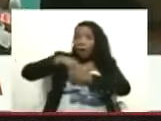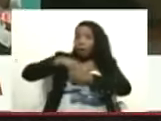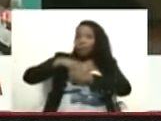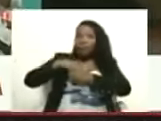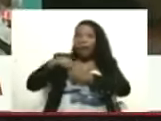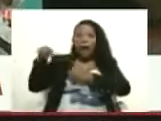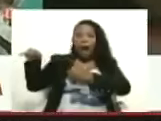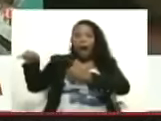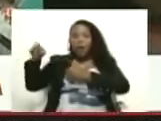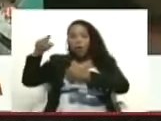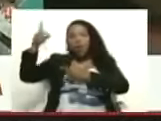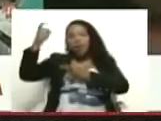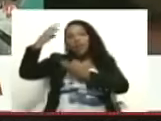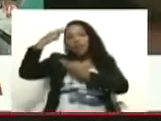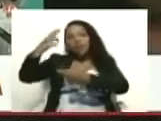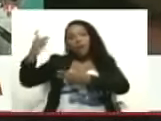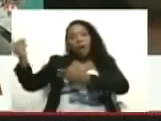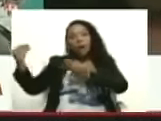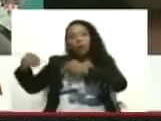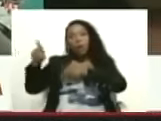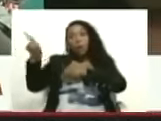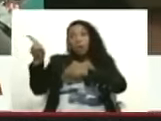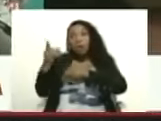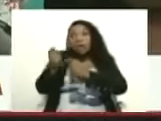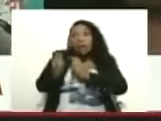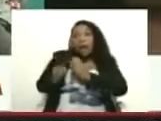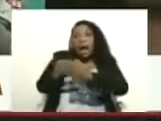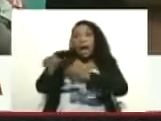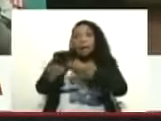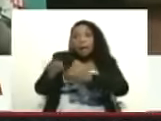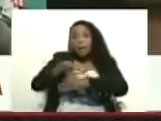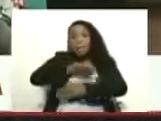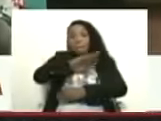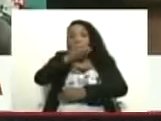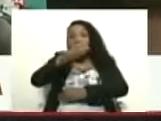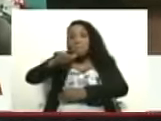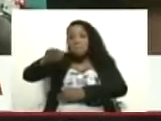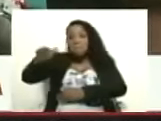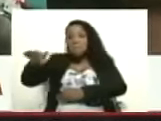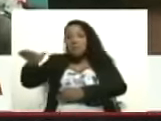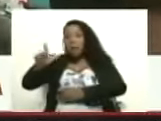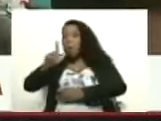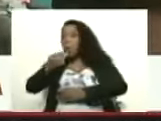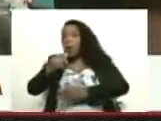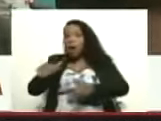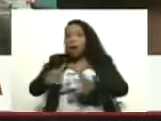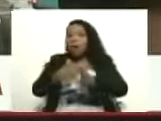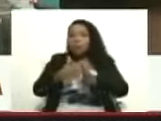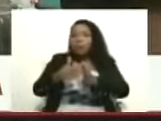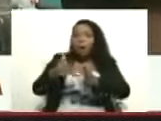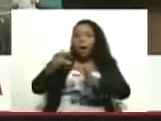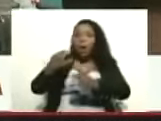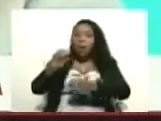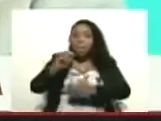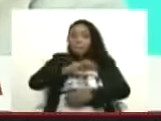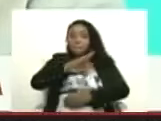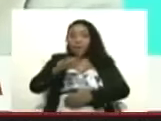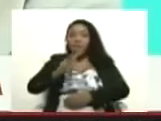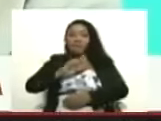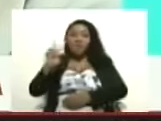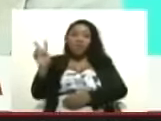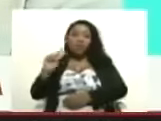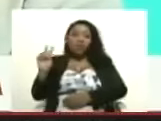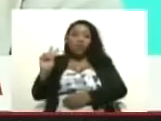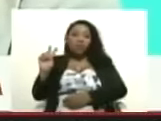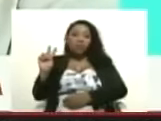acuerdo lo ir respetaron cuando intentan licitar en mar eh que no está delimitado o en mar venezolano porque uno lo que es mar